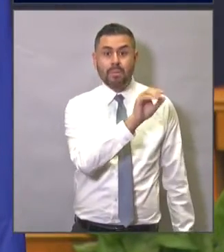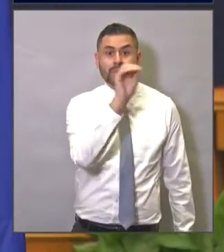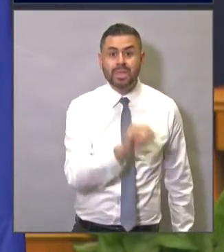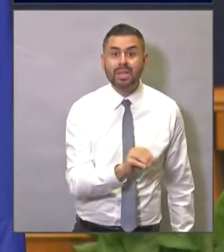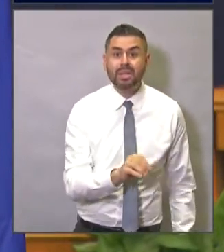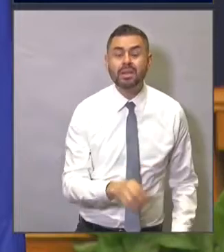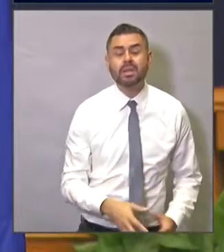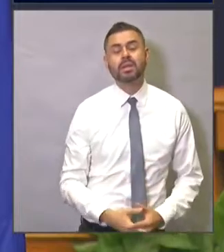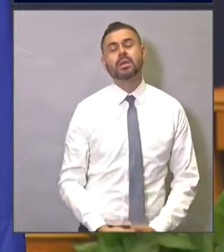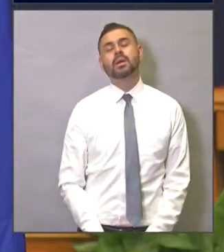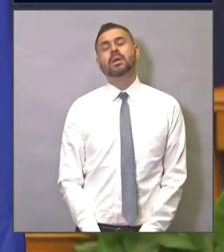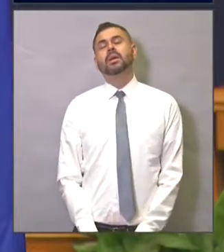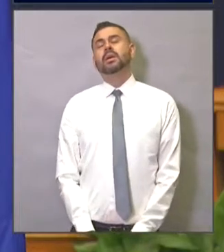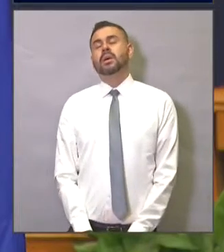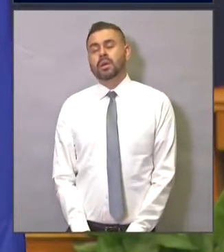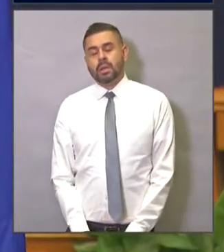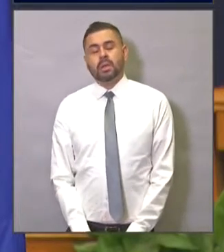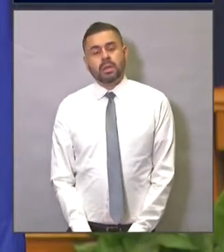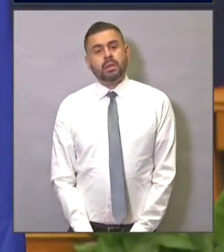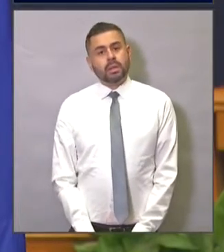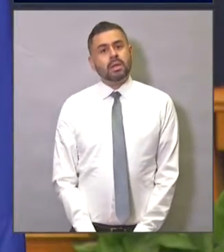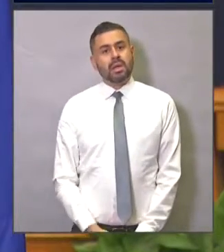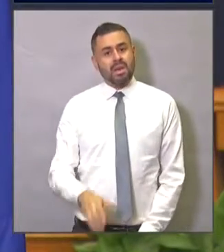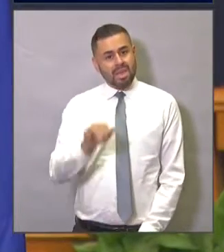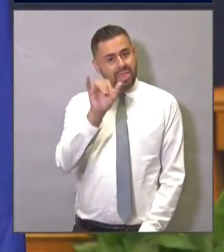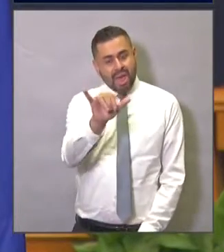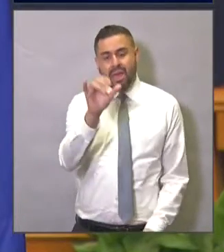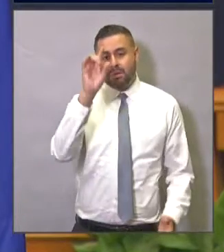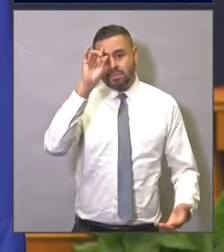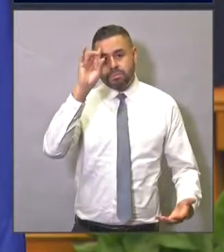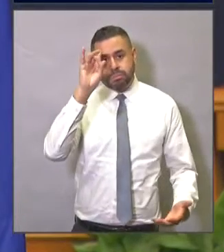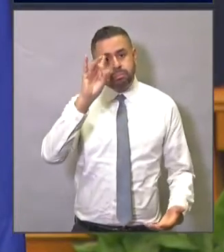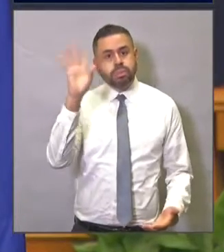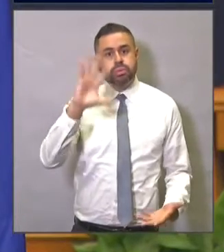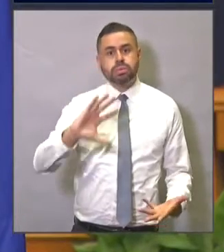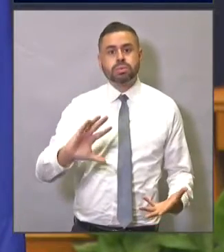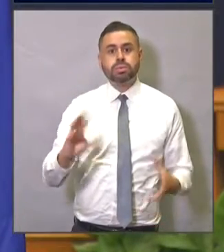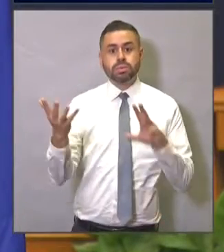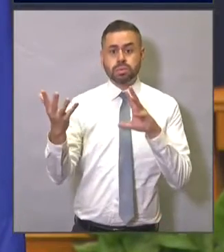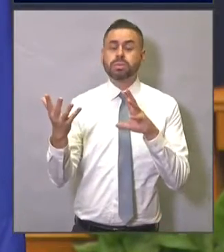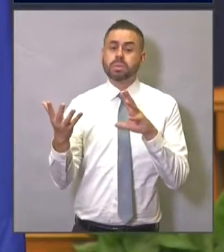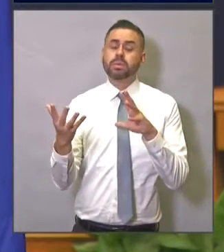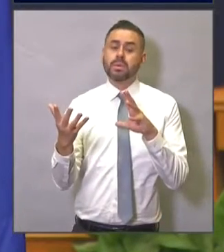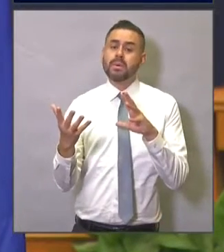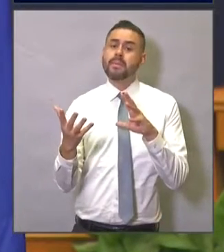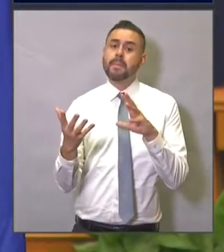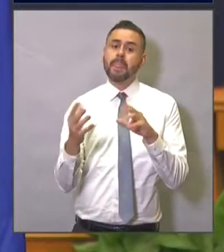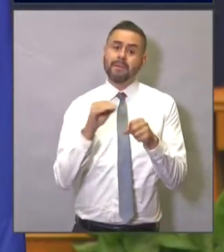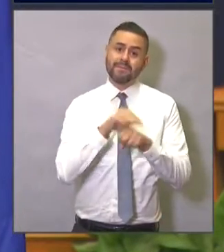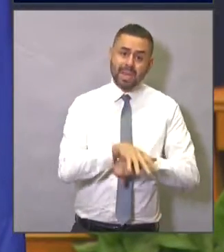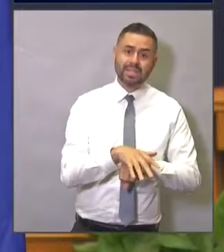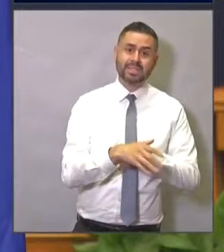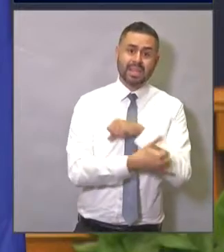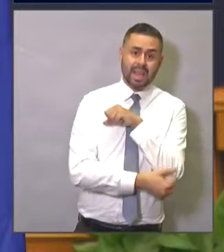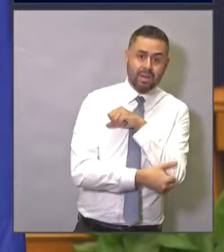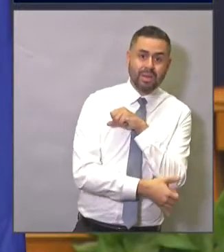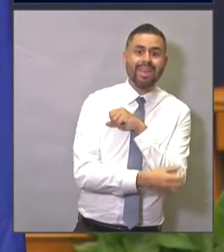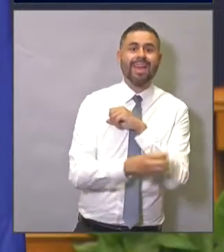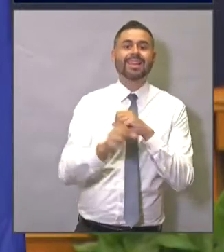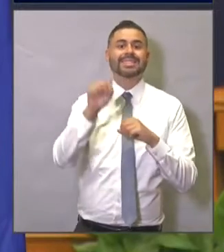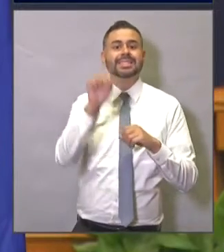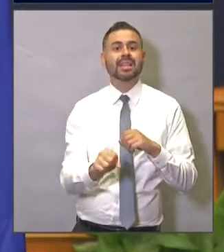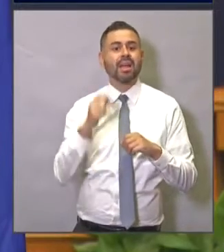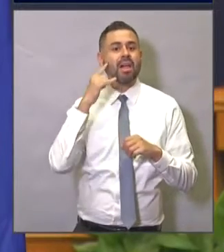10.1%. Esta crisis limita no solo el condado, pero también la región por el